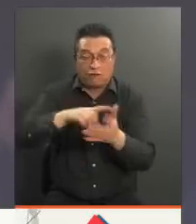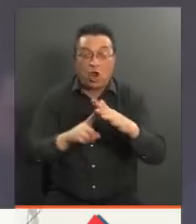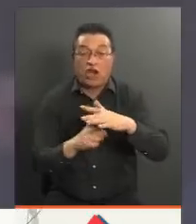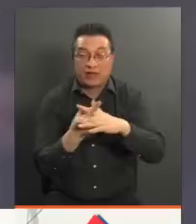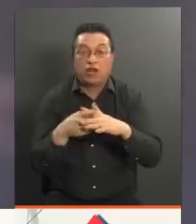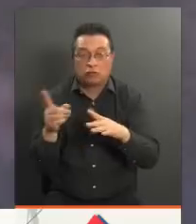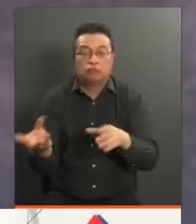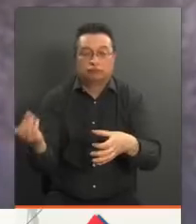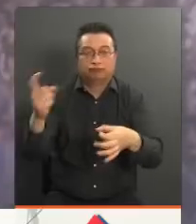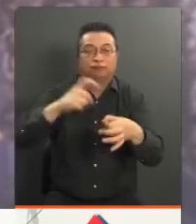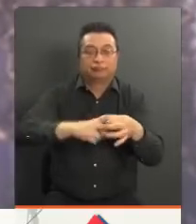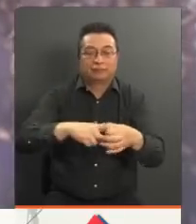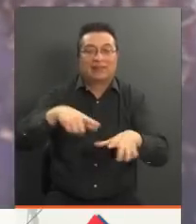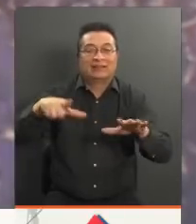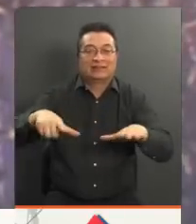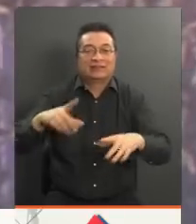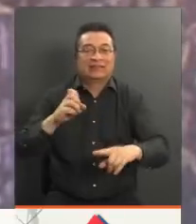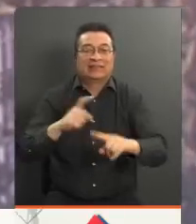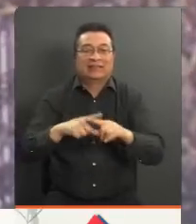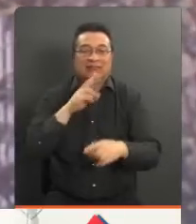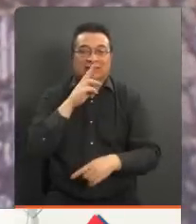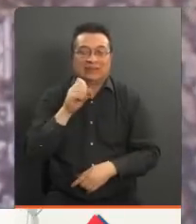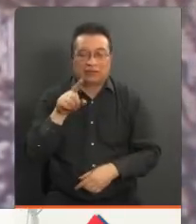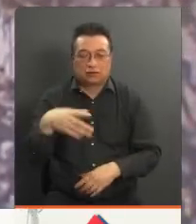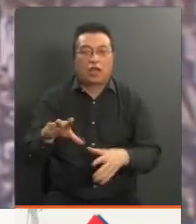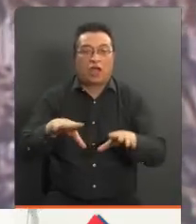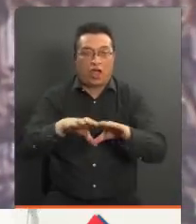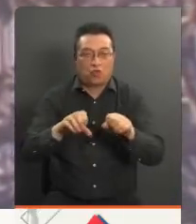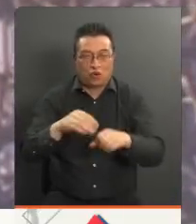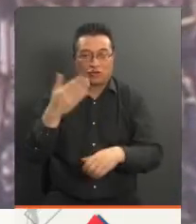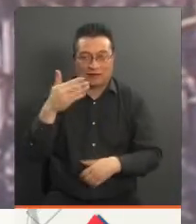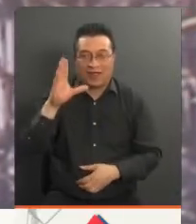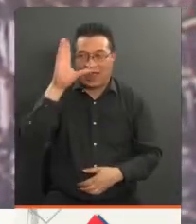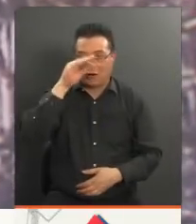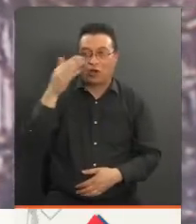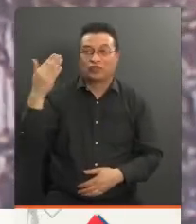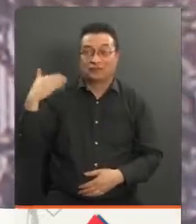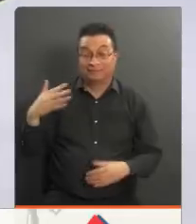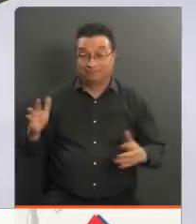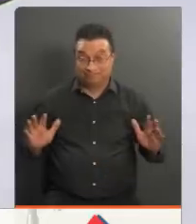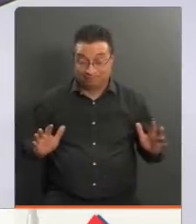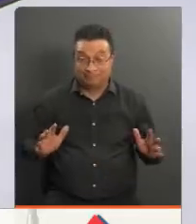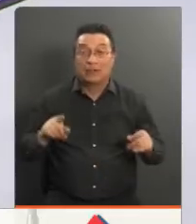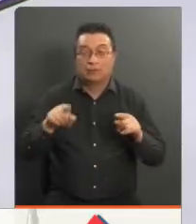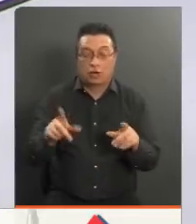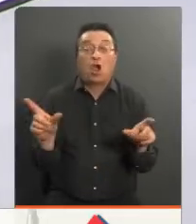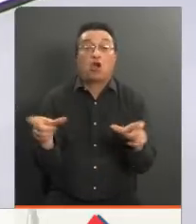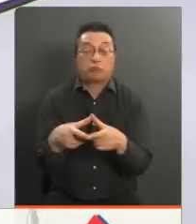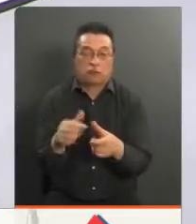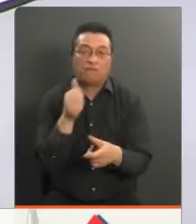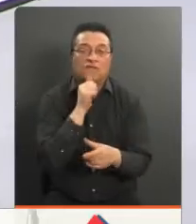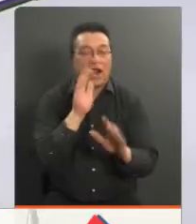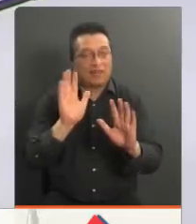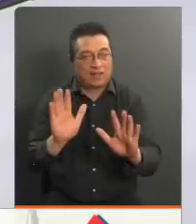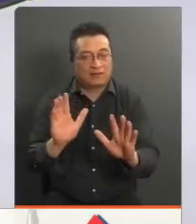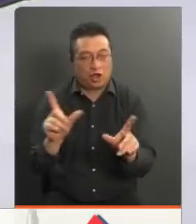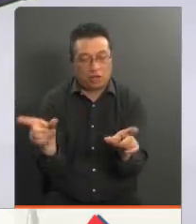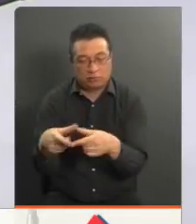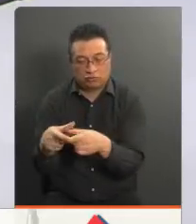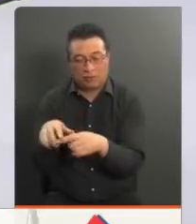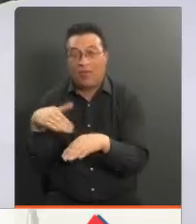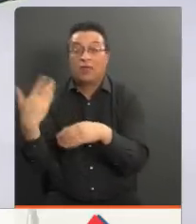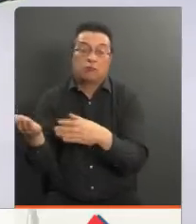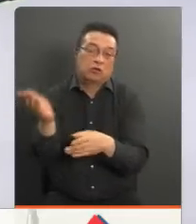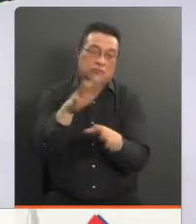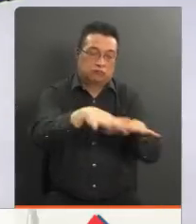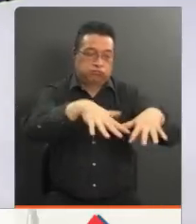esos 17 extra que se sumaron a través del acuerdo que se logró anoche. Ya, pero esto tiene que ir a la comisión. Todavía falta. Y tiene que después llegar al pleno. Pero